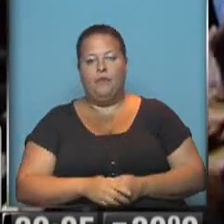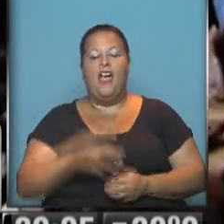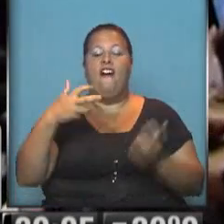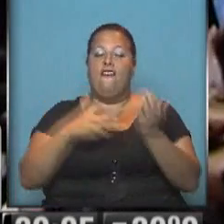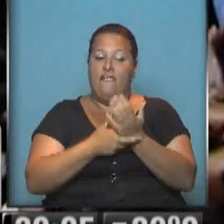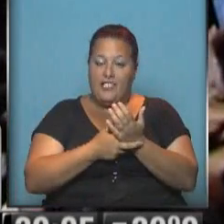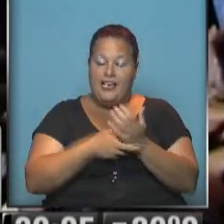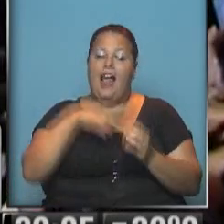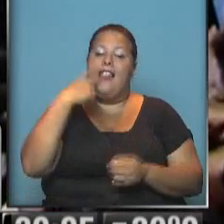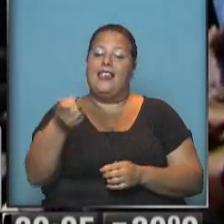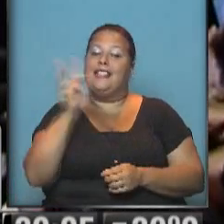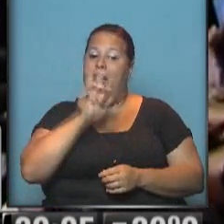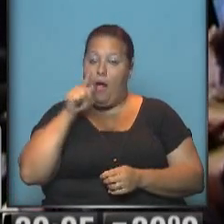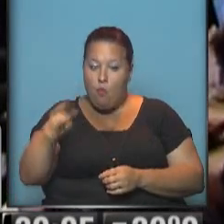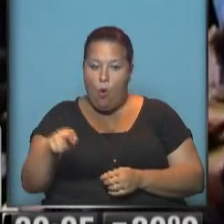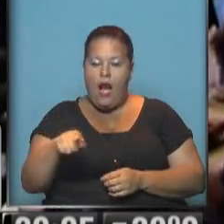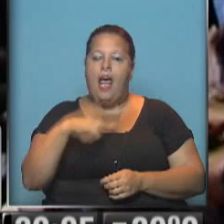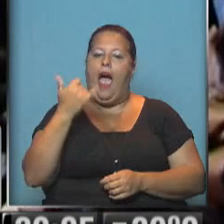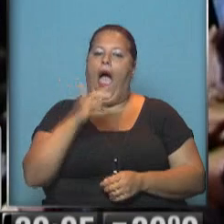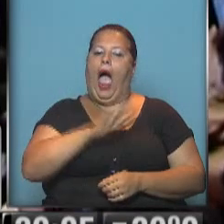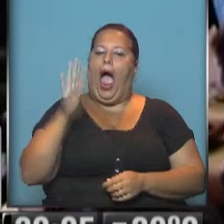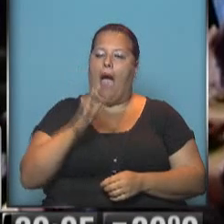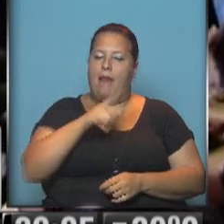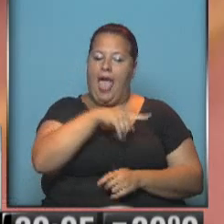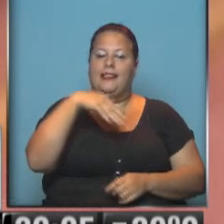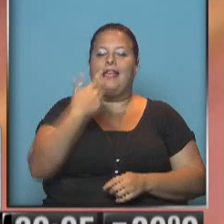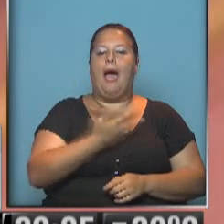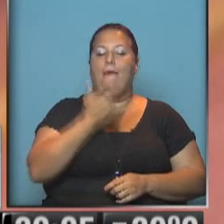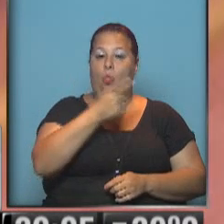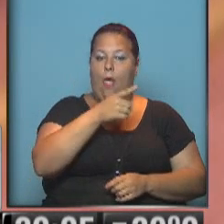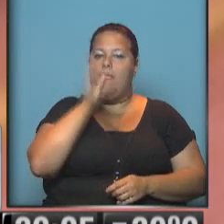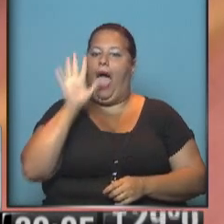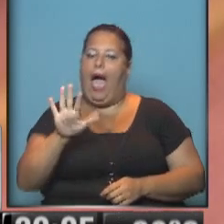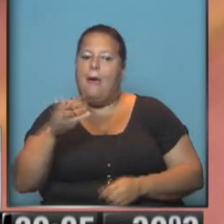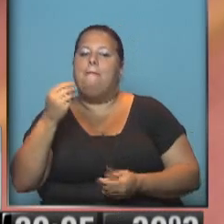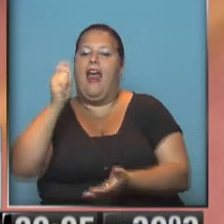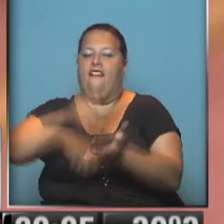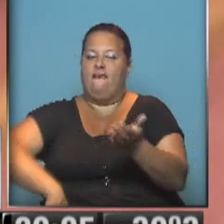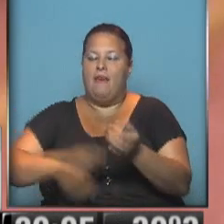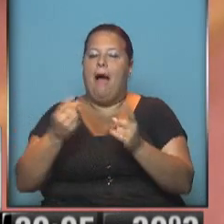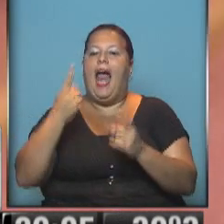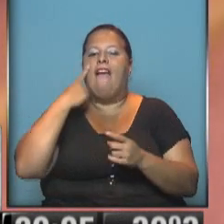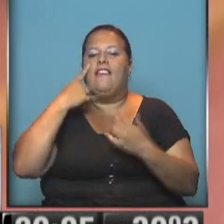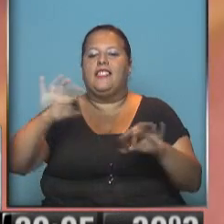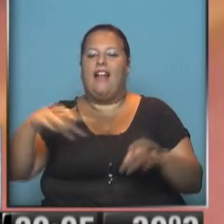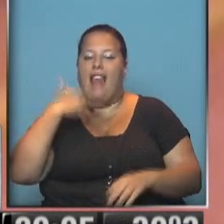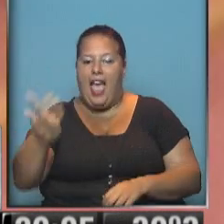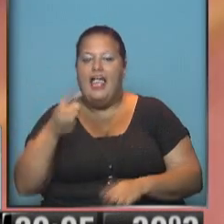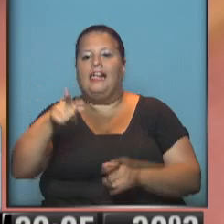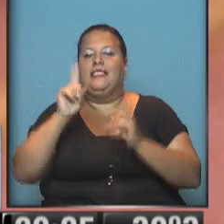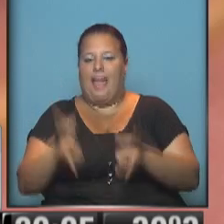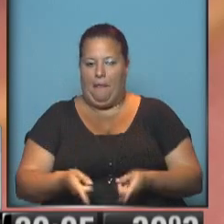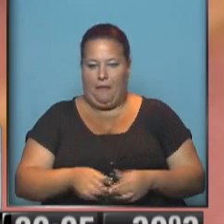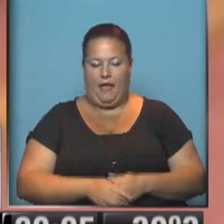fiscal señala que Lidia Papaleo fue intimada por el imputado Mañeto a firmar para conservar la vida de su hija y la suya